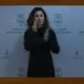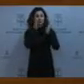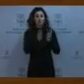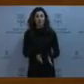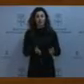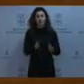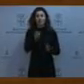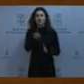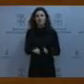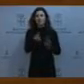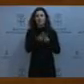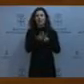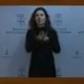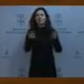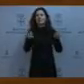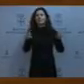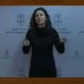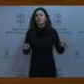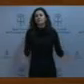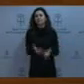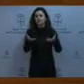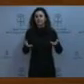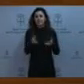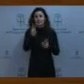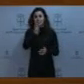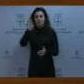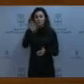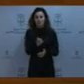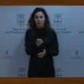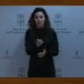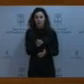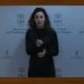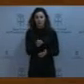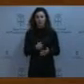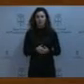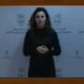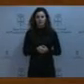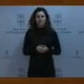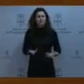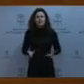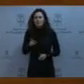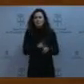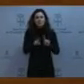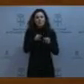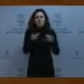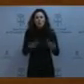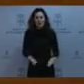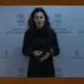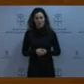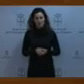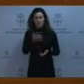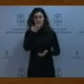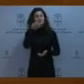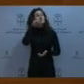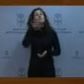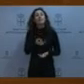este tema. Estamos hablando de un 3%. Pues ¿qué problema hay si eso fuese